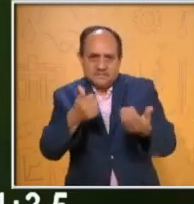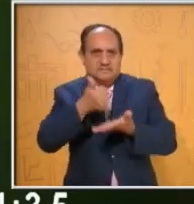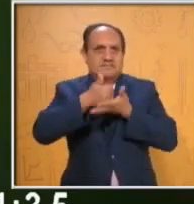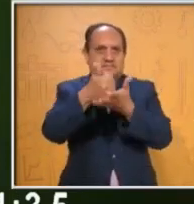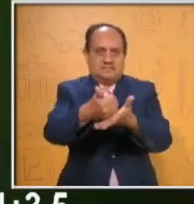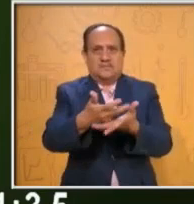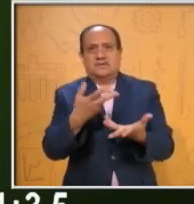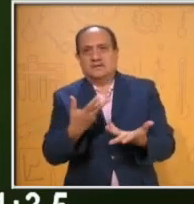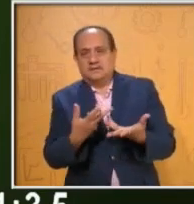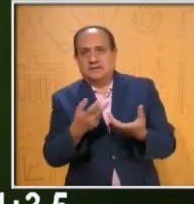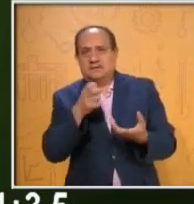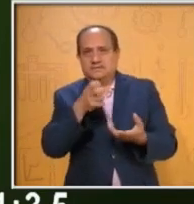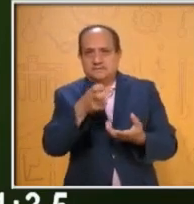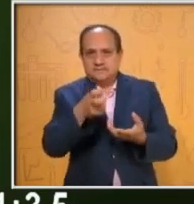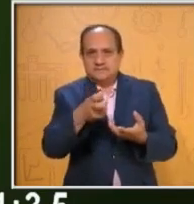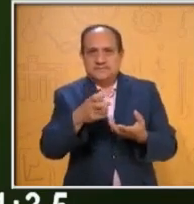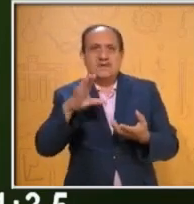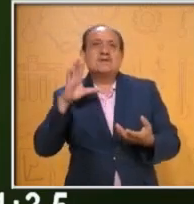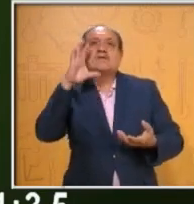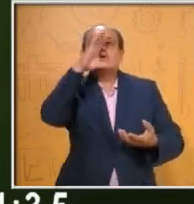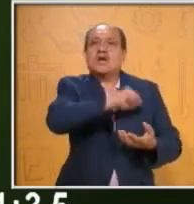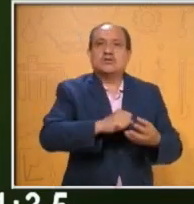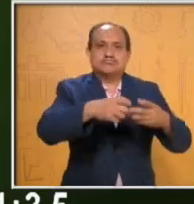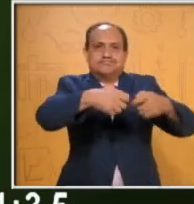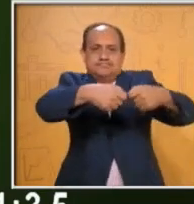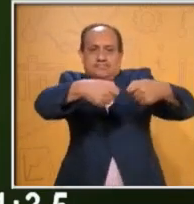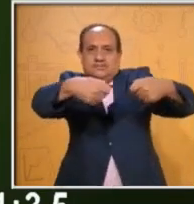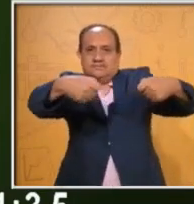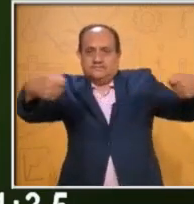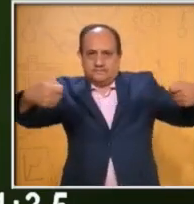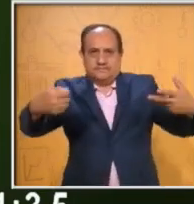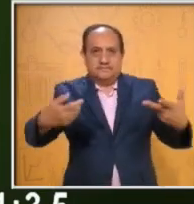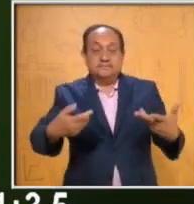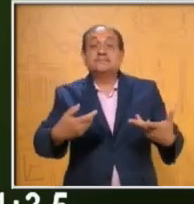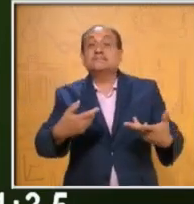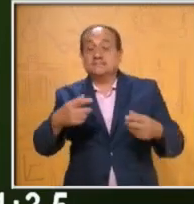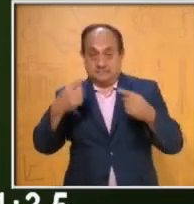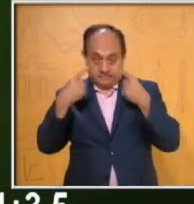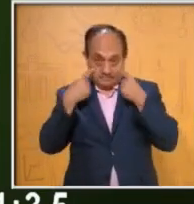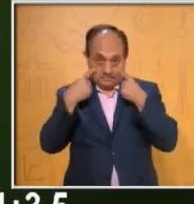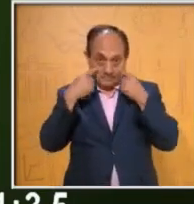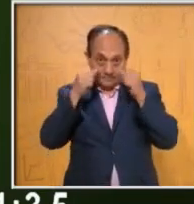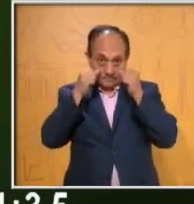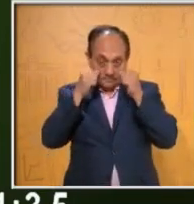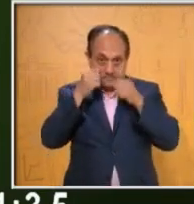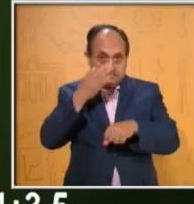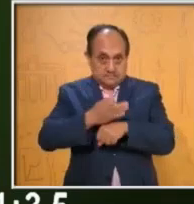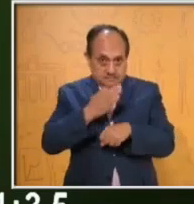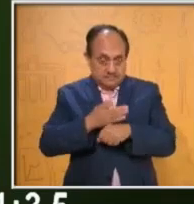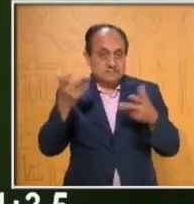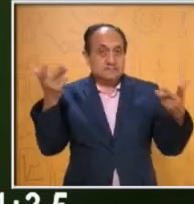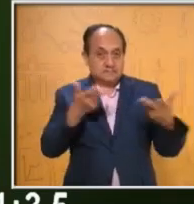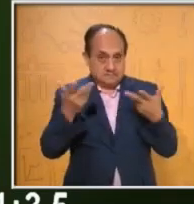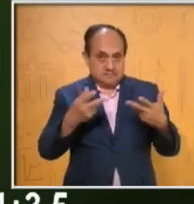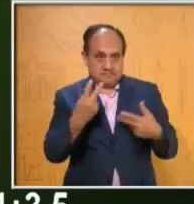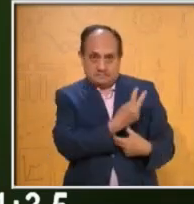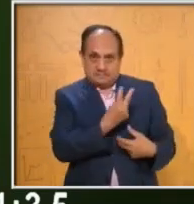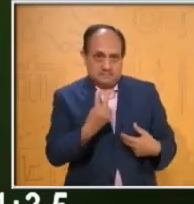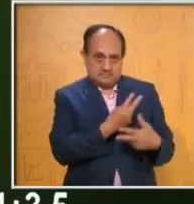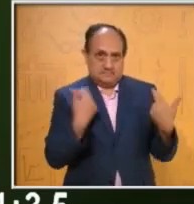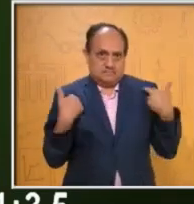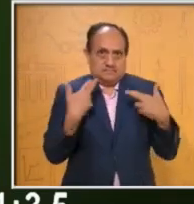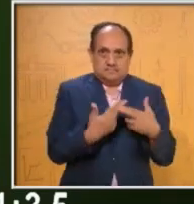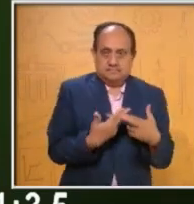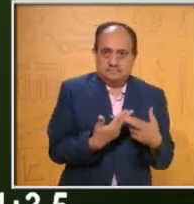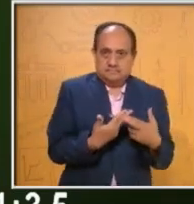ayuda del calor. Pero, advertencia, lo que estamos haciendo el profe Ricky y